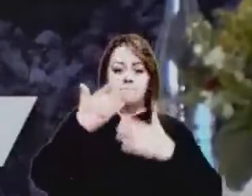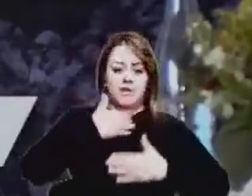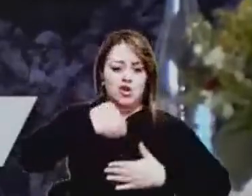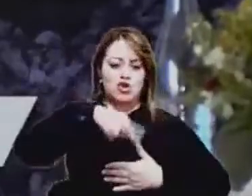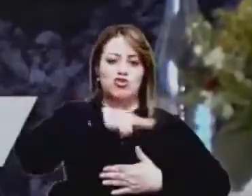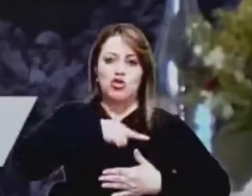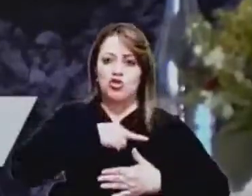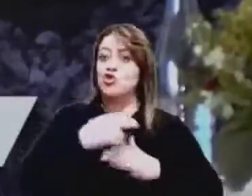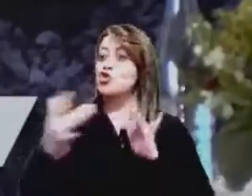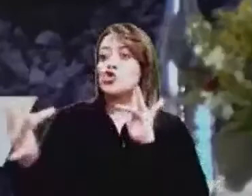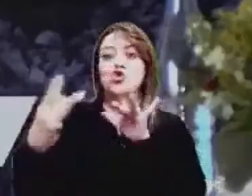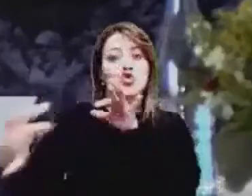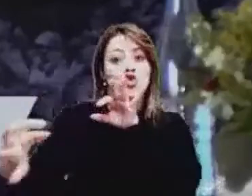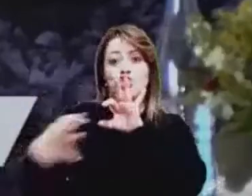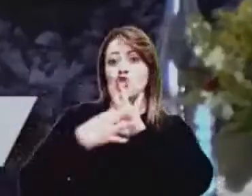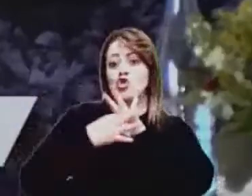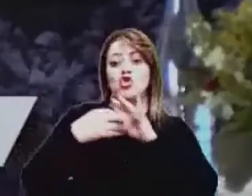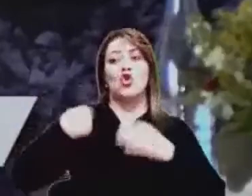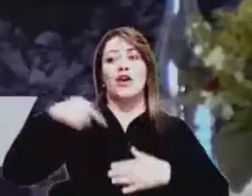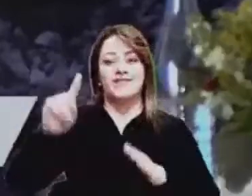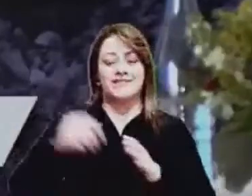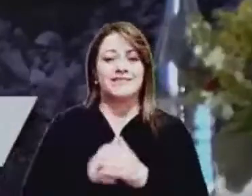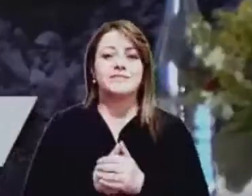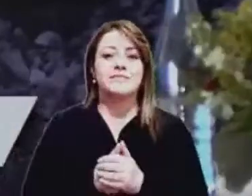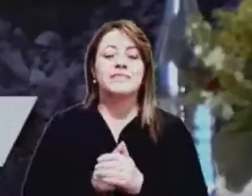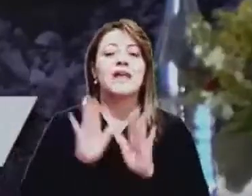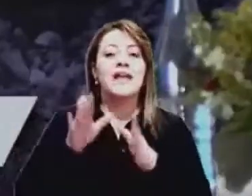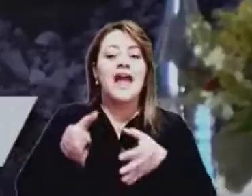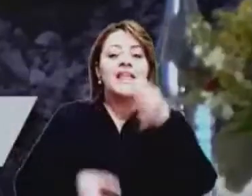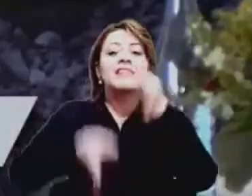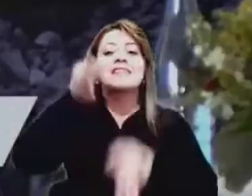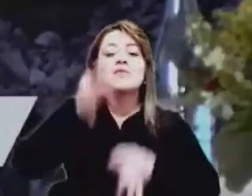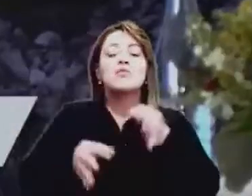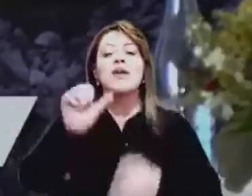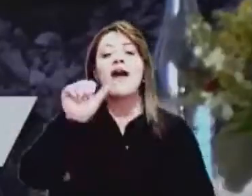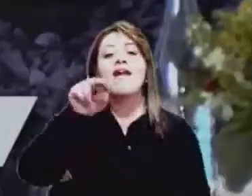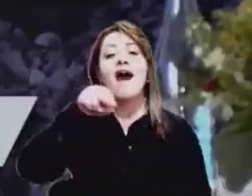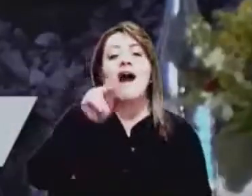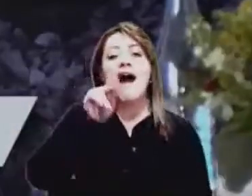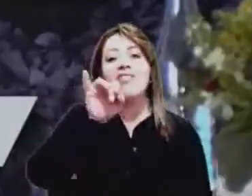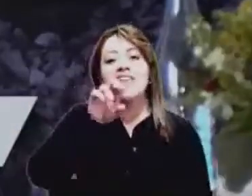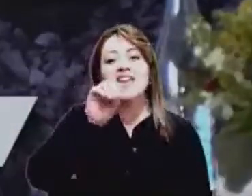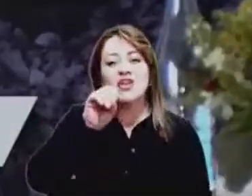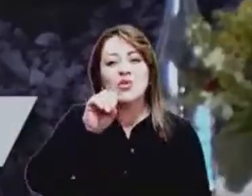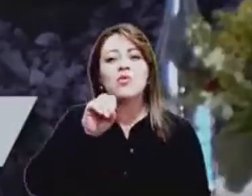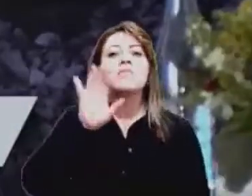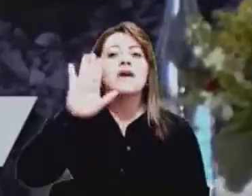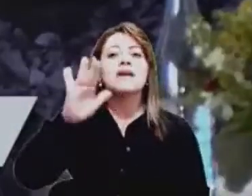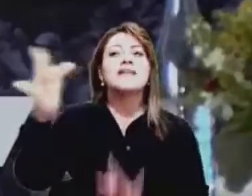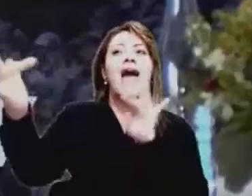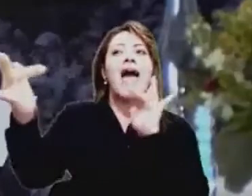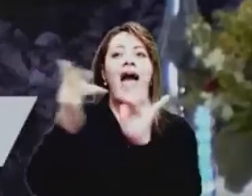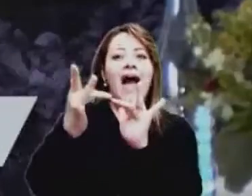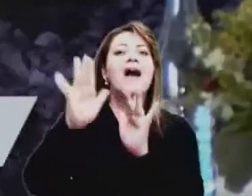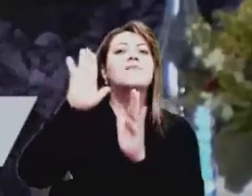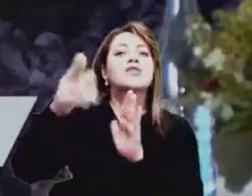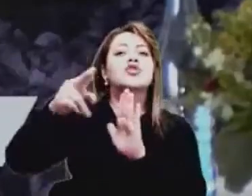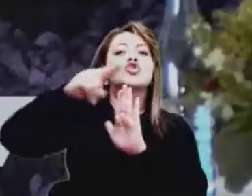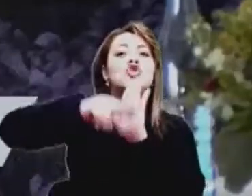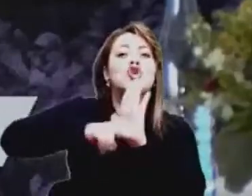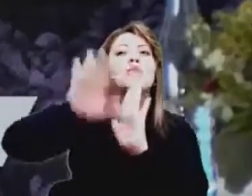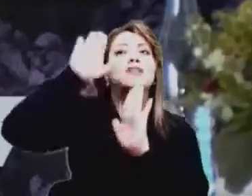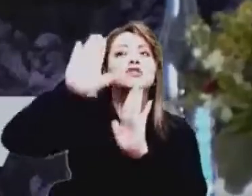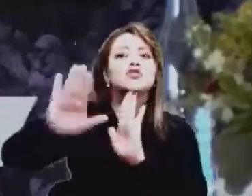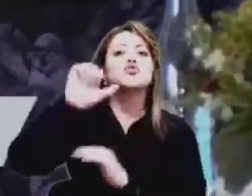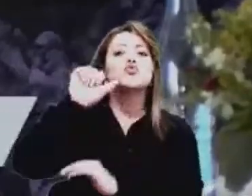interpretación prejudicial que hacer tribunal andino se refiere la interpretación de la norma andina pero el stern andino no se